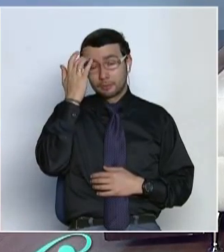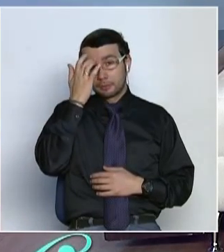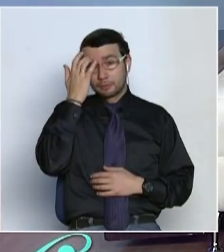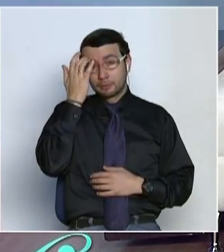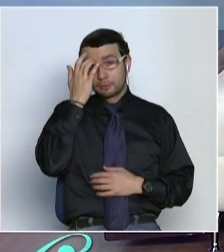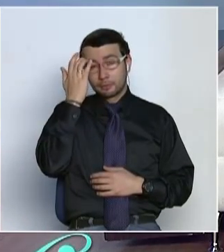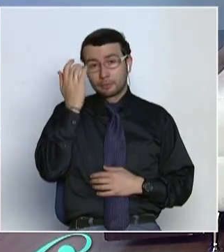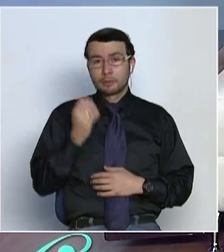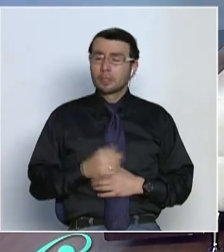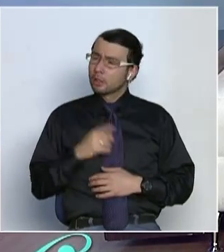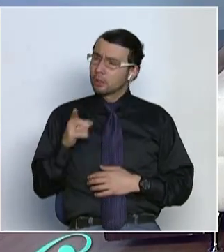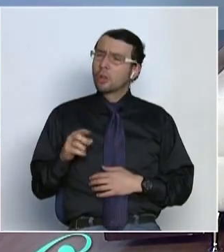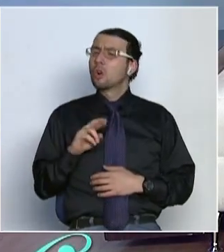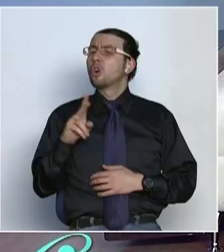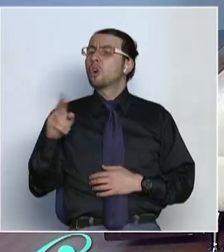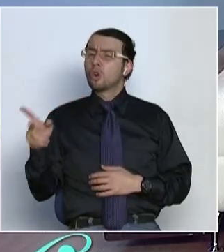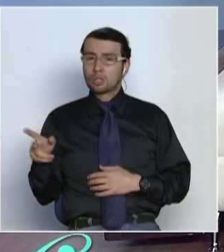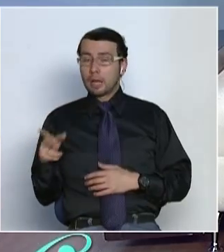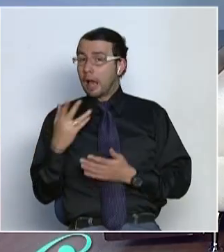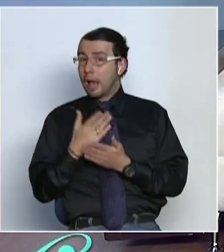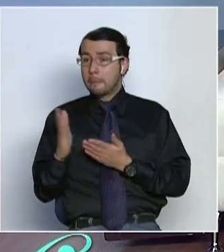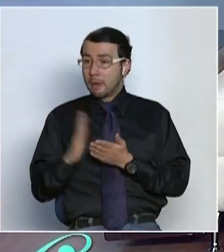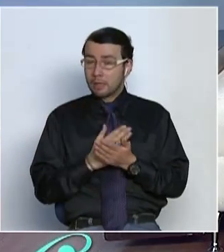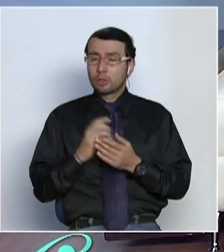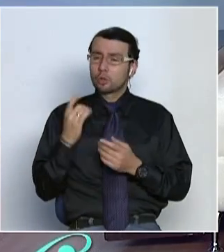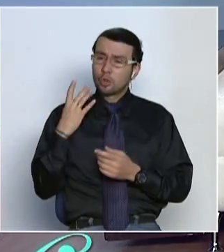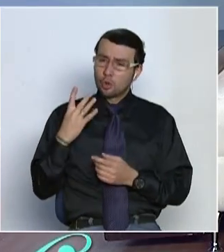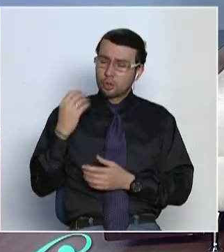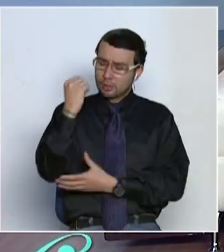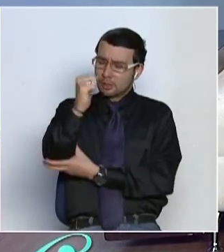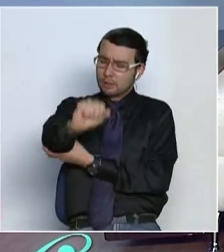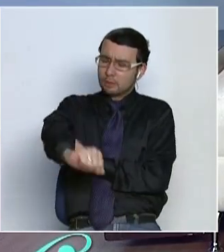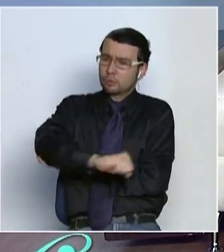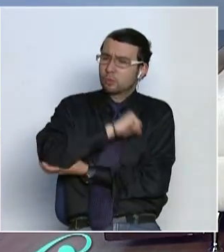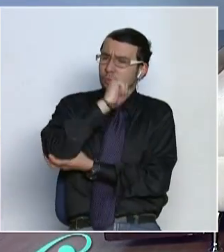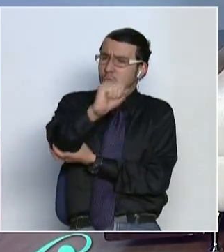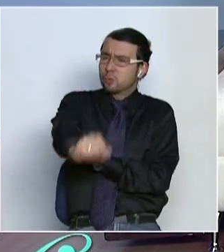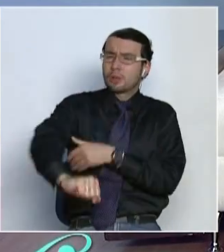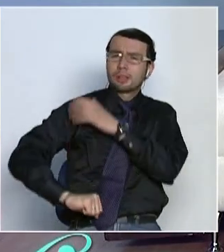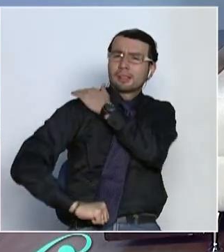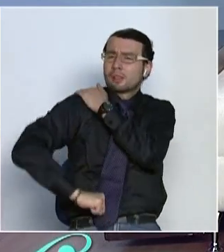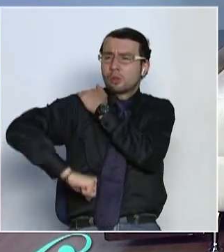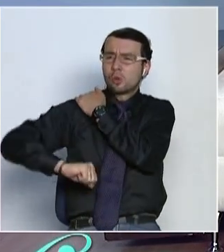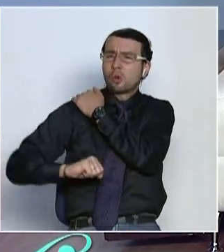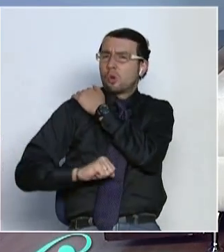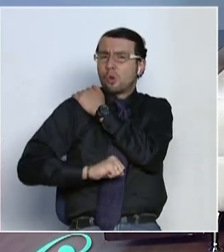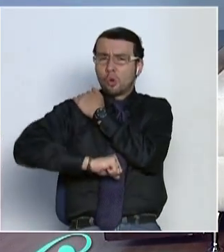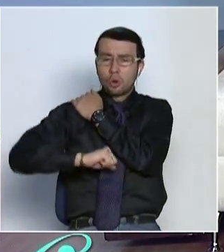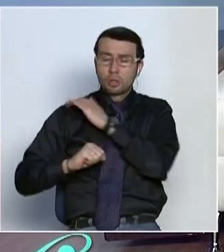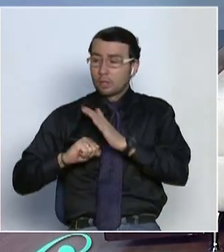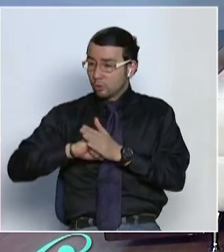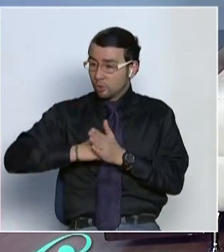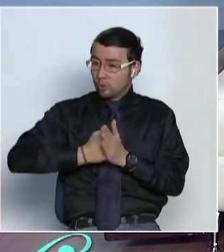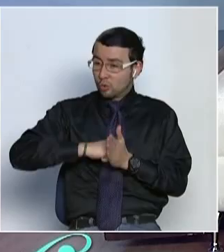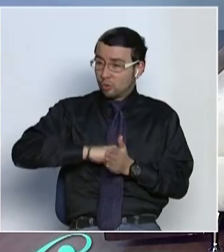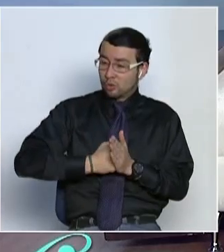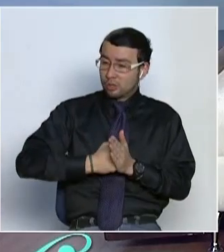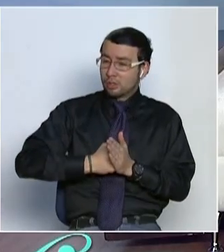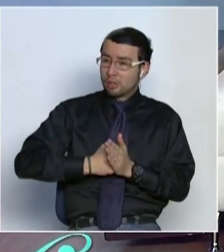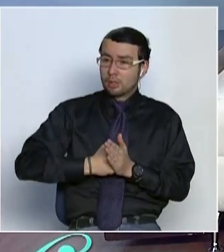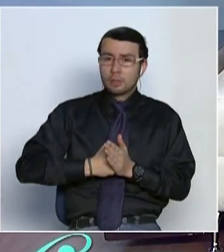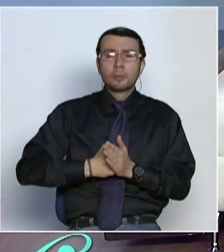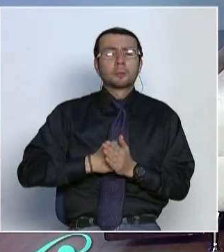lo mismo. ¿Le han dolido otras articulaciones como el codo, el hombro, las rodillas? Las rodillas y el codo